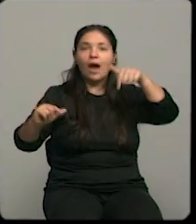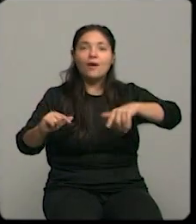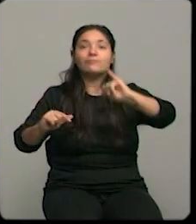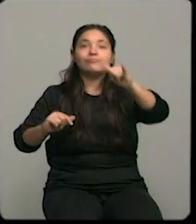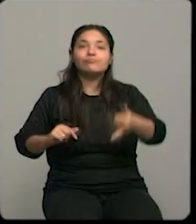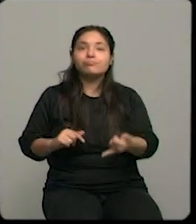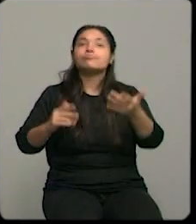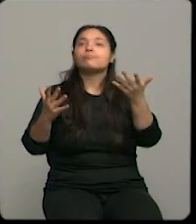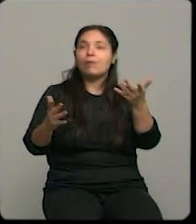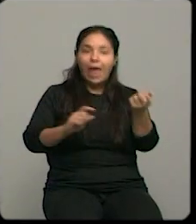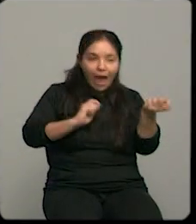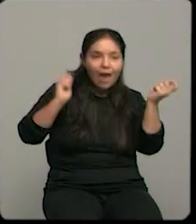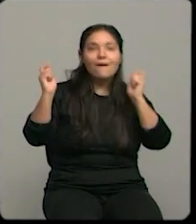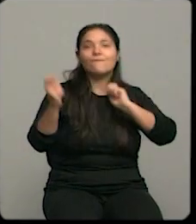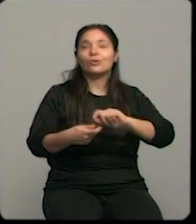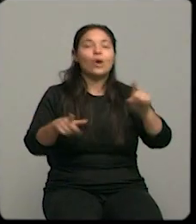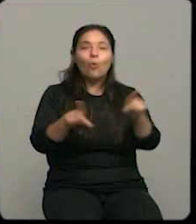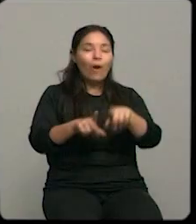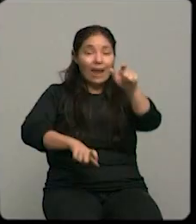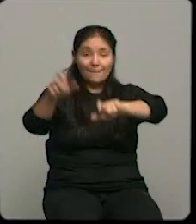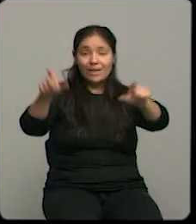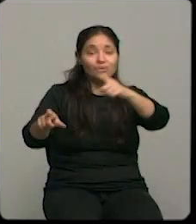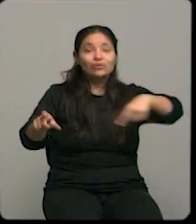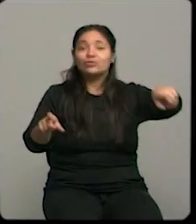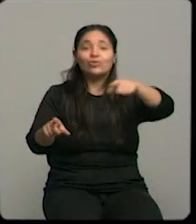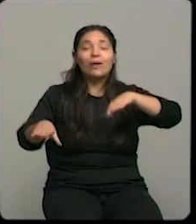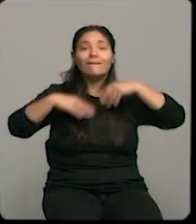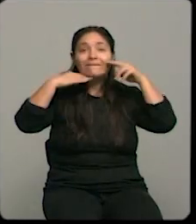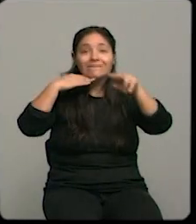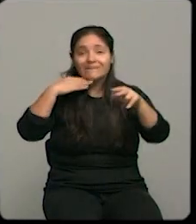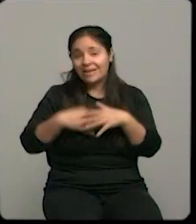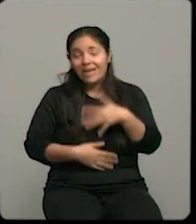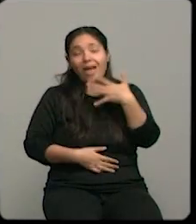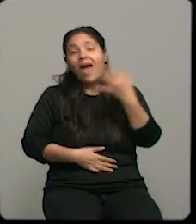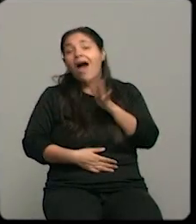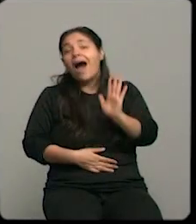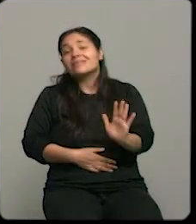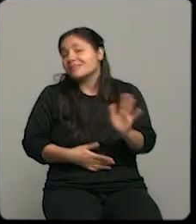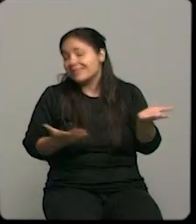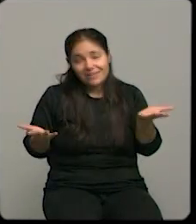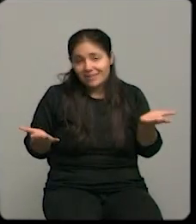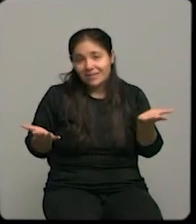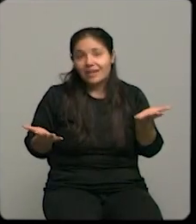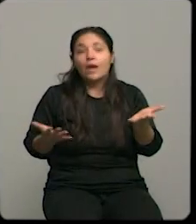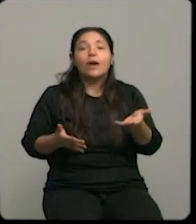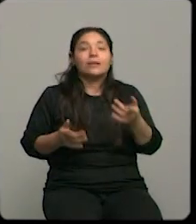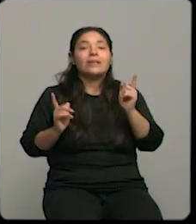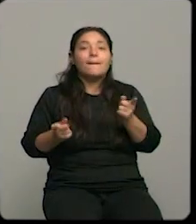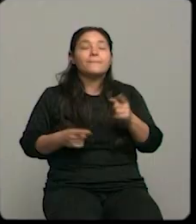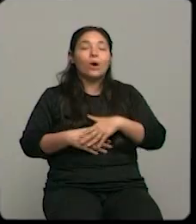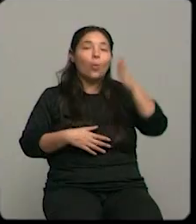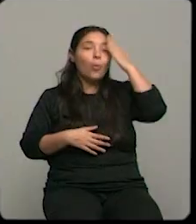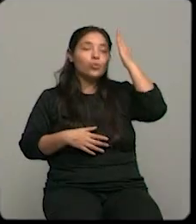demanda el mismo público, ¿no? Lo demanda la realidad también porque ha cambiado la forma de consumir